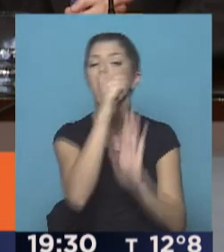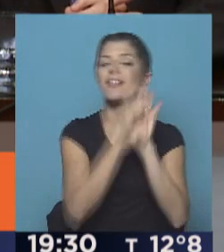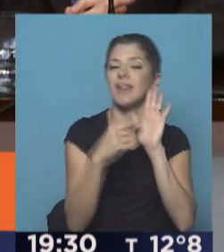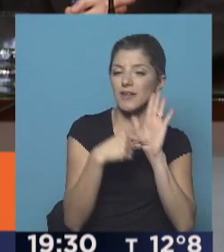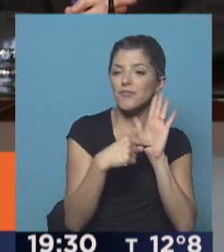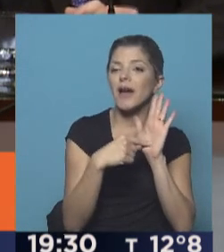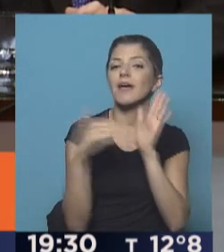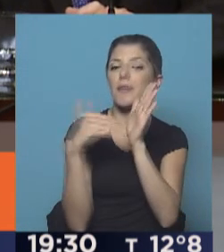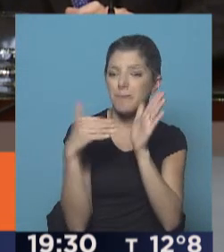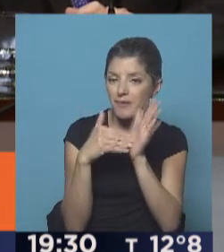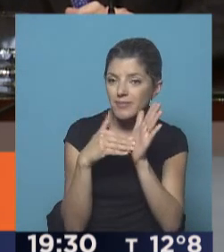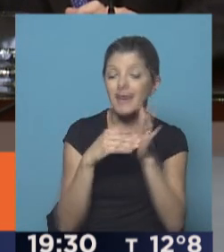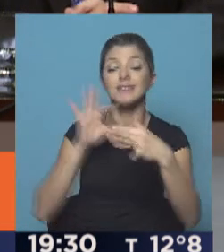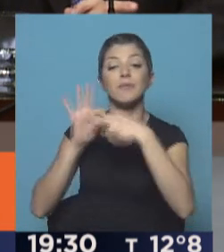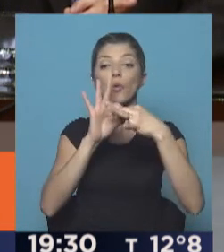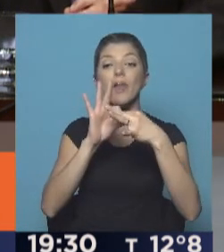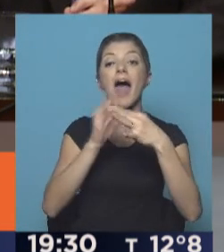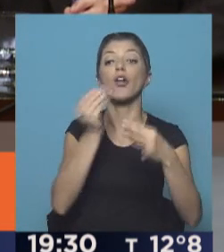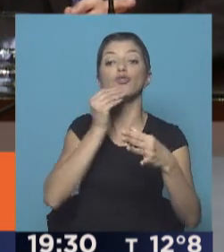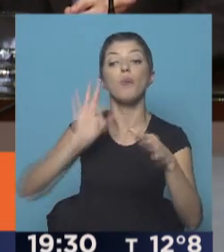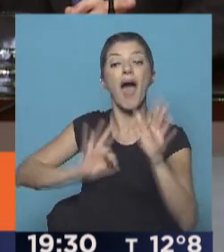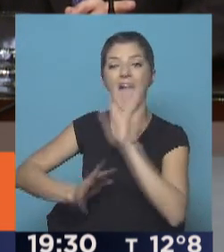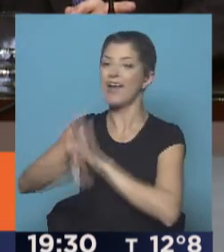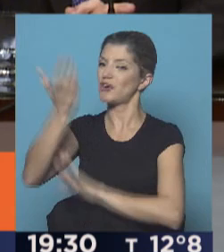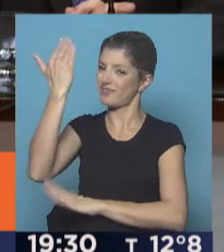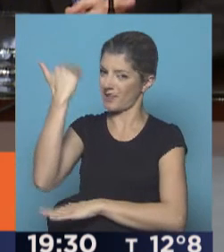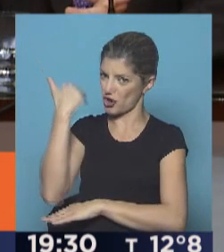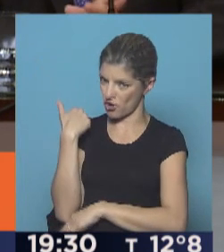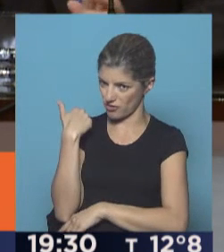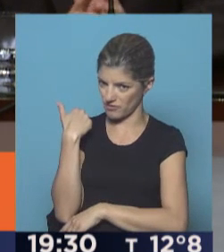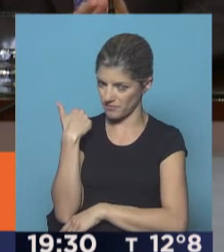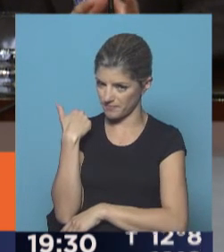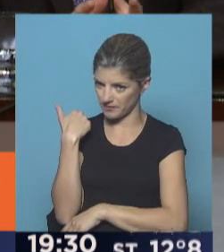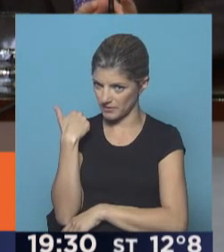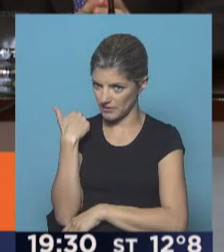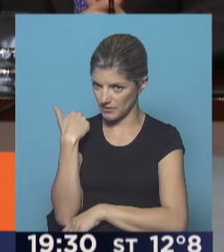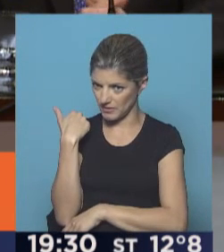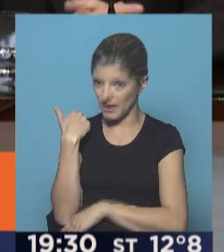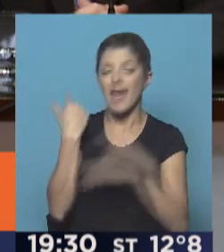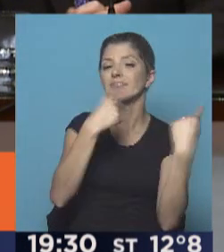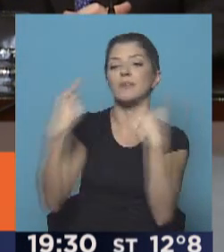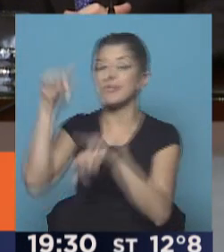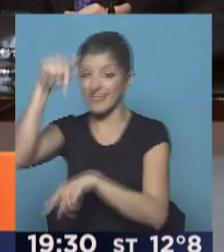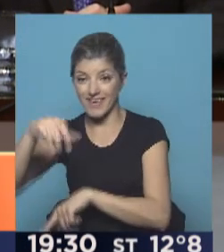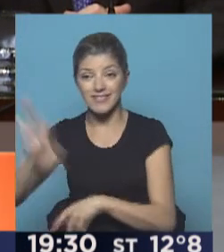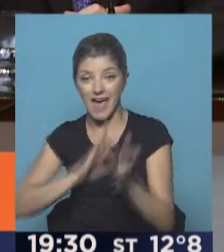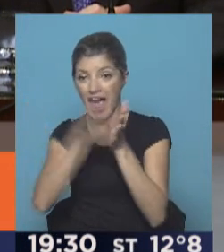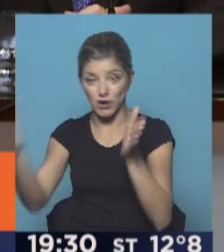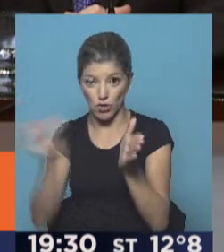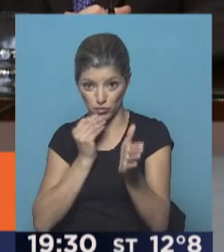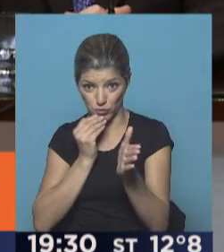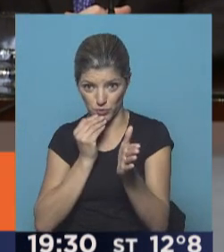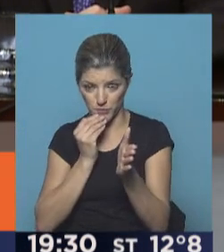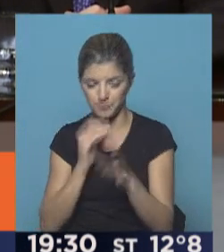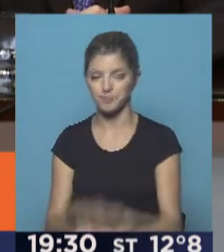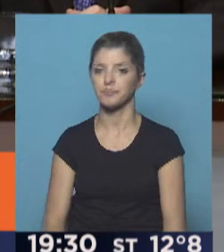el consumo del año anterior. Está referenciada con el consumo del año anterior. Es independiente del consumo de este año. De hecho,